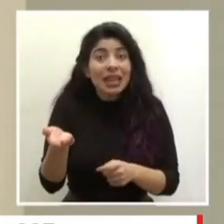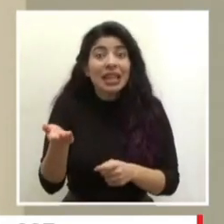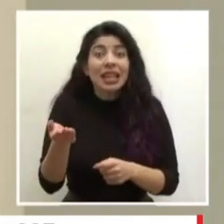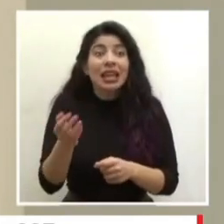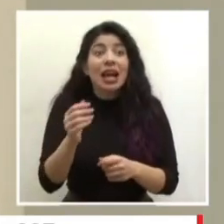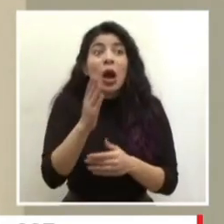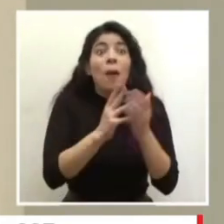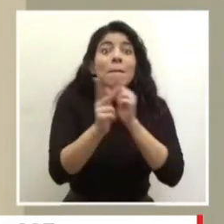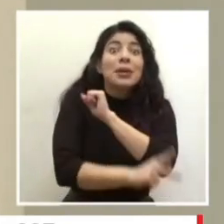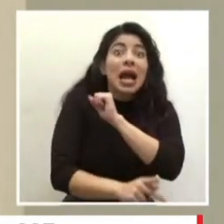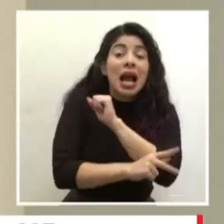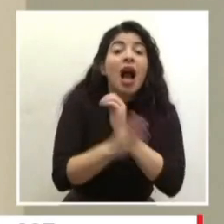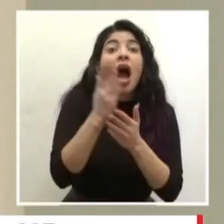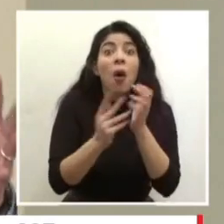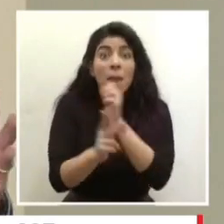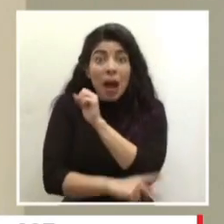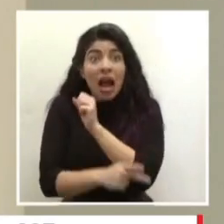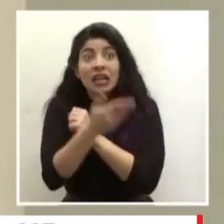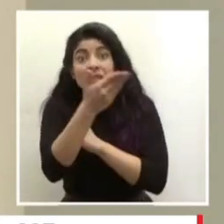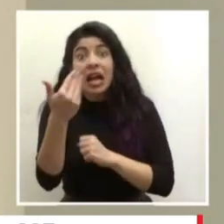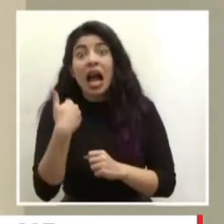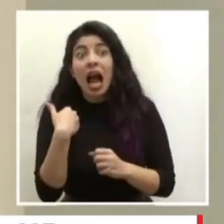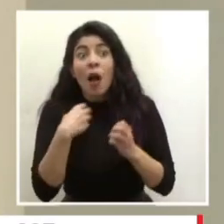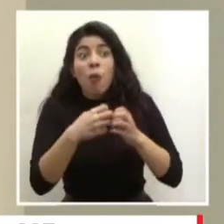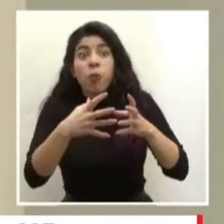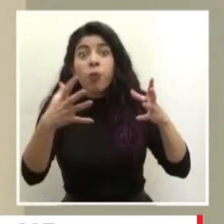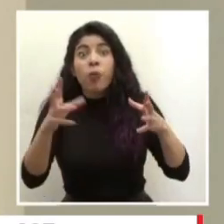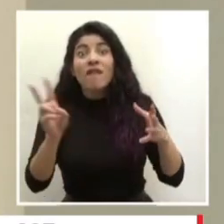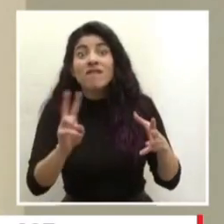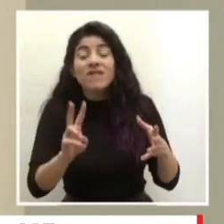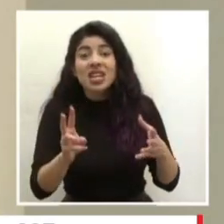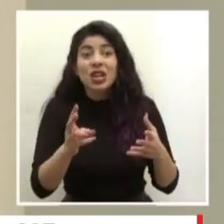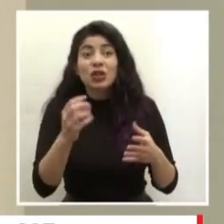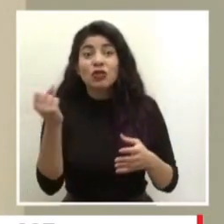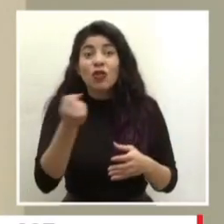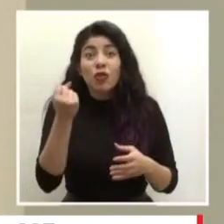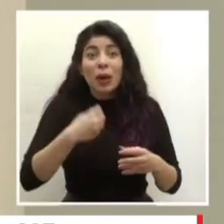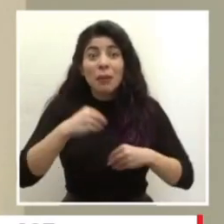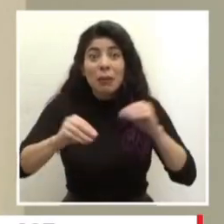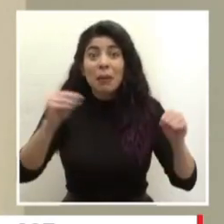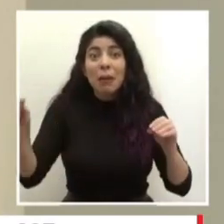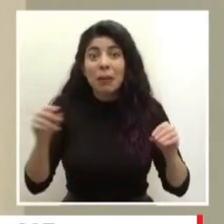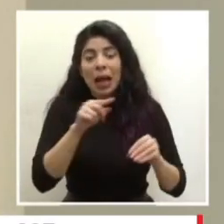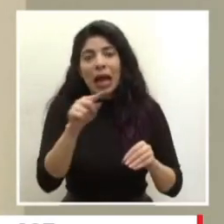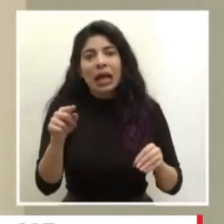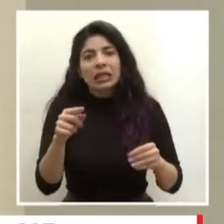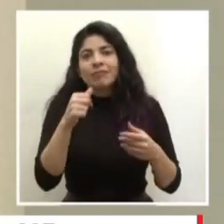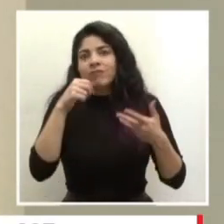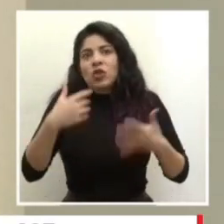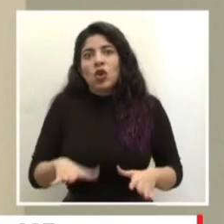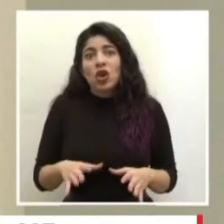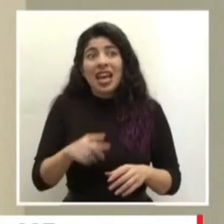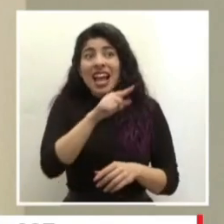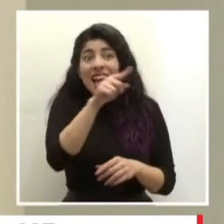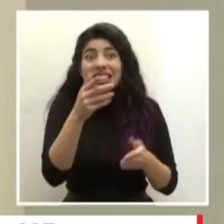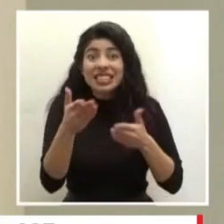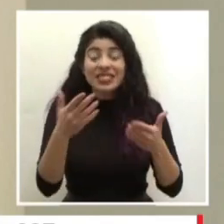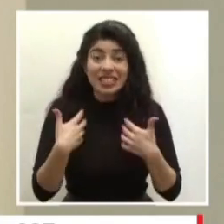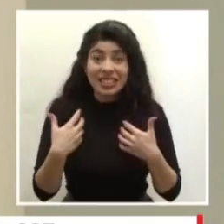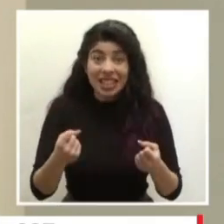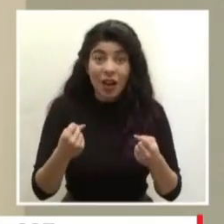ningún país, pero ya hay países que lo han tenido a nivel de magnificación, donde hay una intensificación de la transmisión y donde lamentablemente ningún servicio de